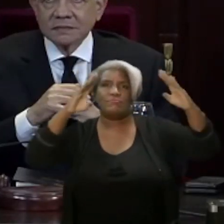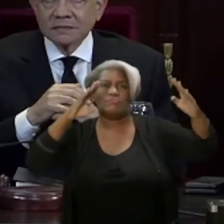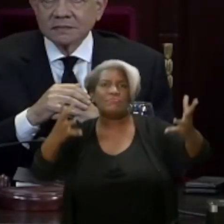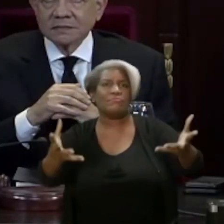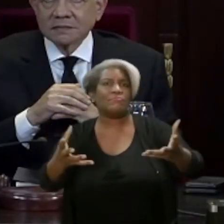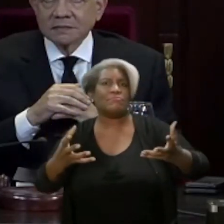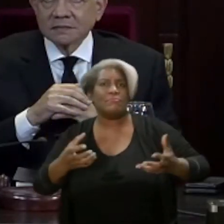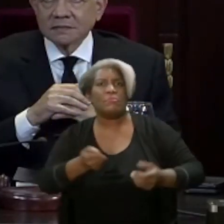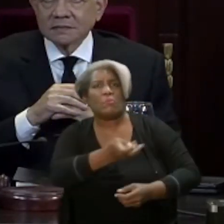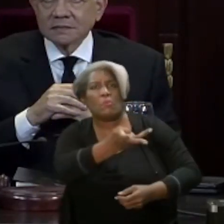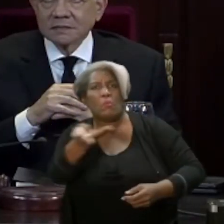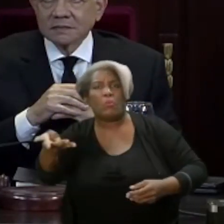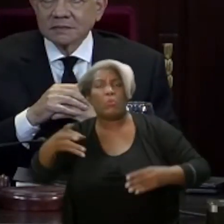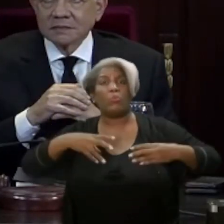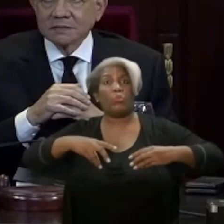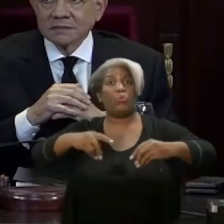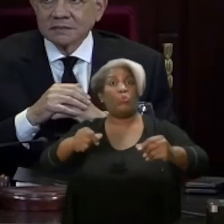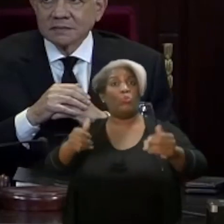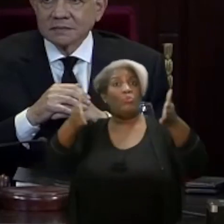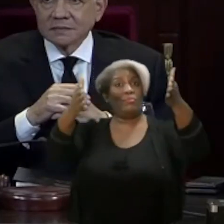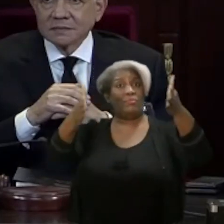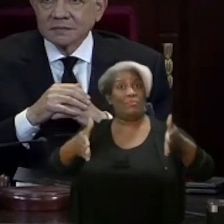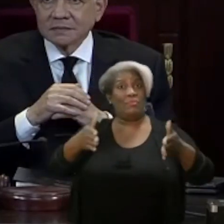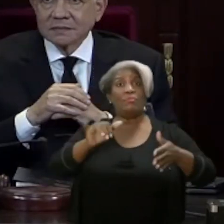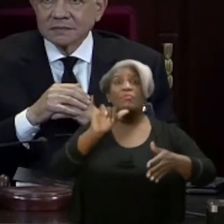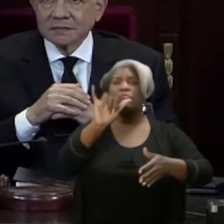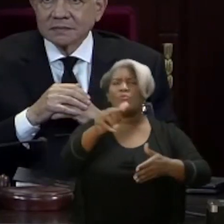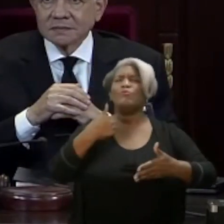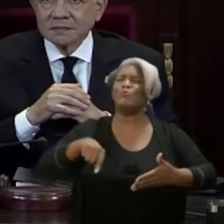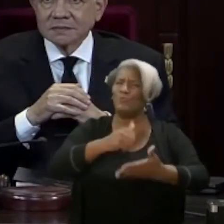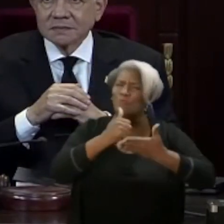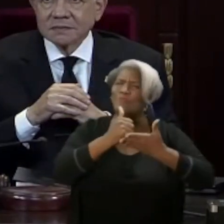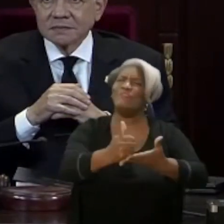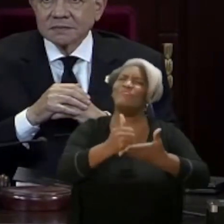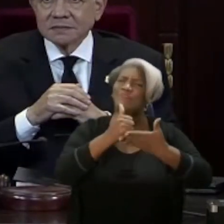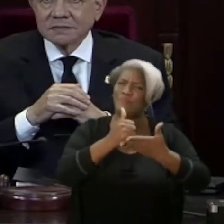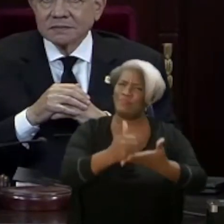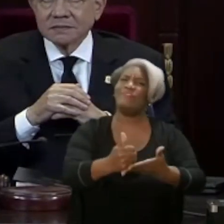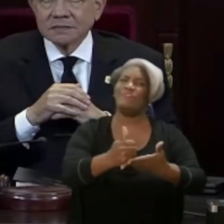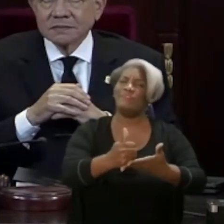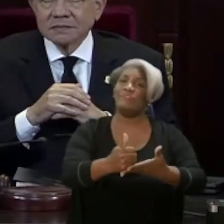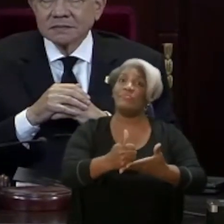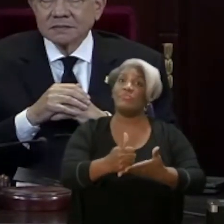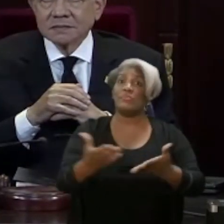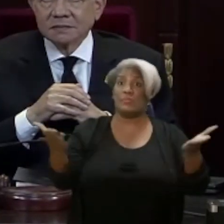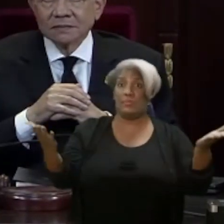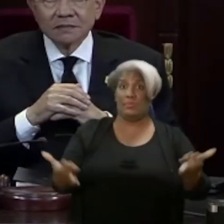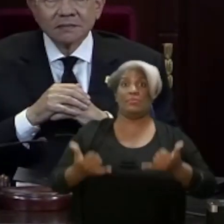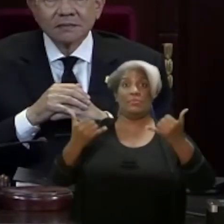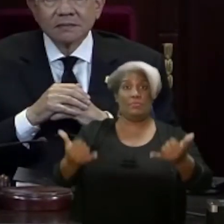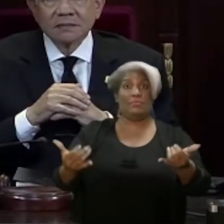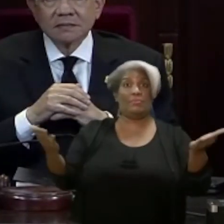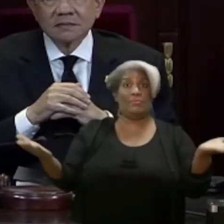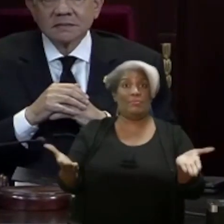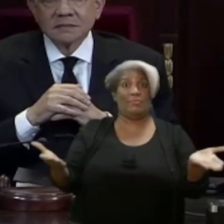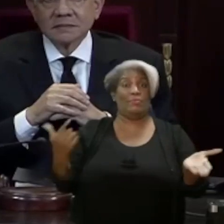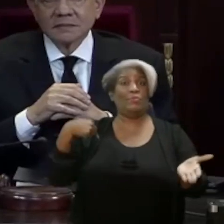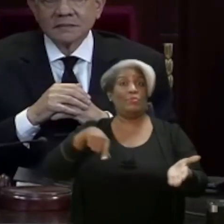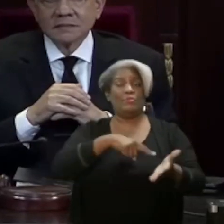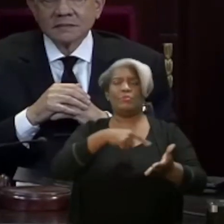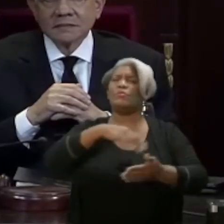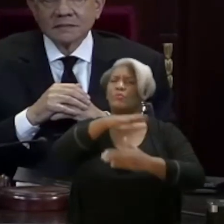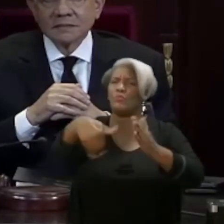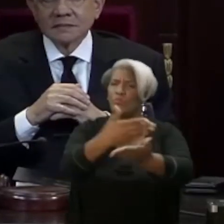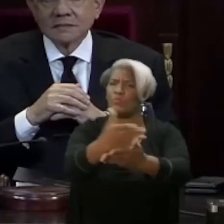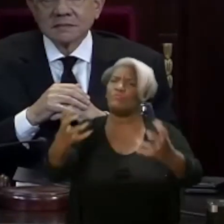a algunos agricultores de esos que le dimos ayuda directa, que nos acompañan, a los que mando todo mi